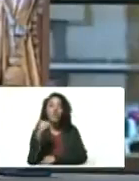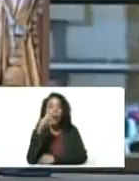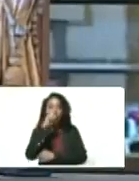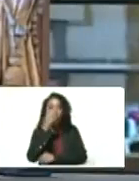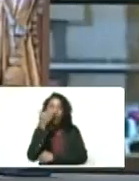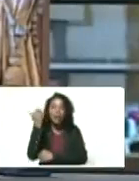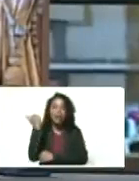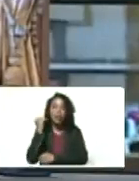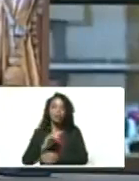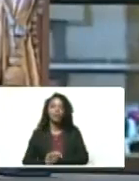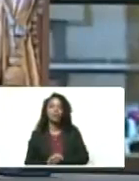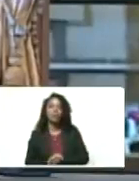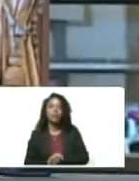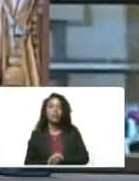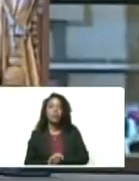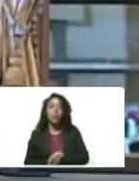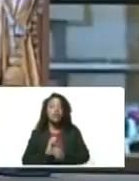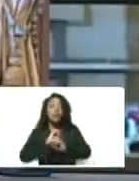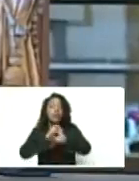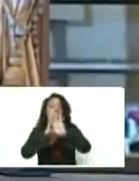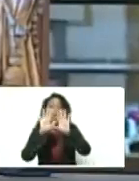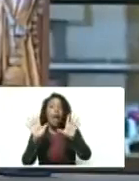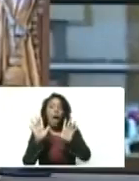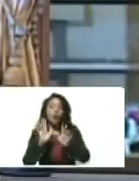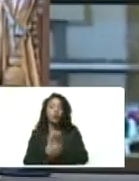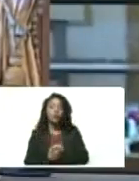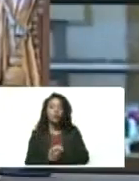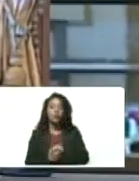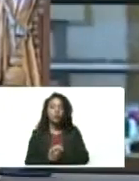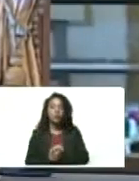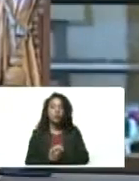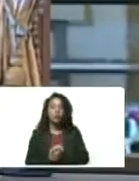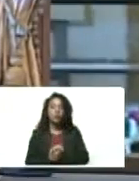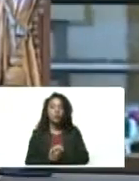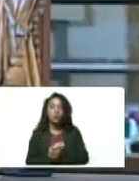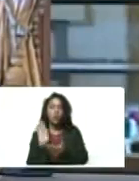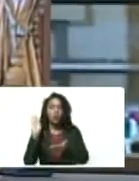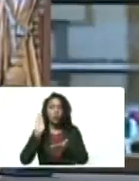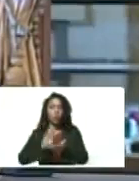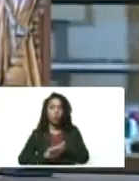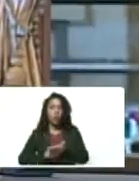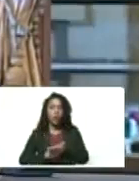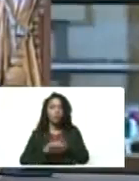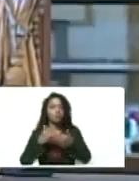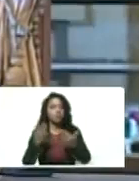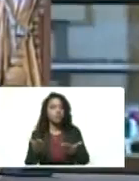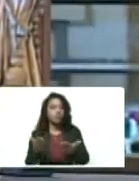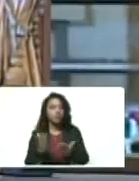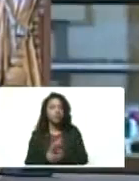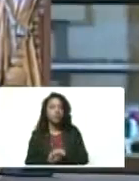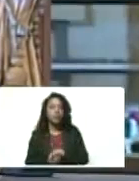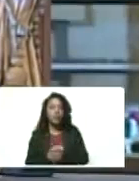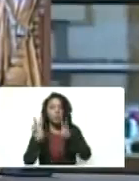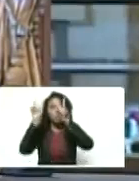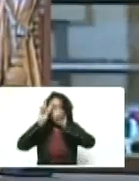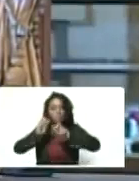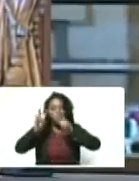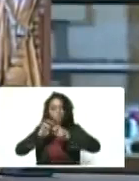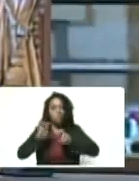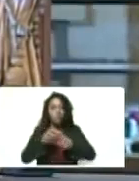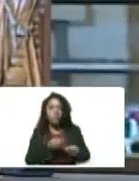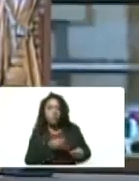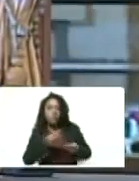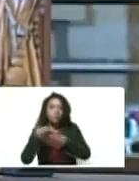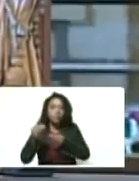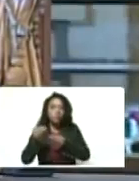pasado fue muy claro con su posición de que las investigaciones llevadas a cabo por